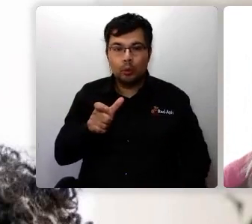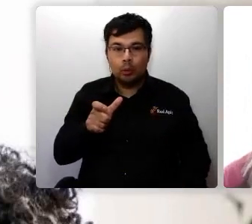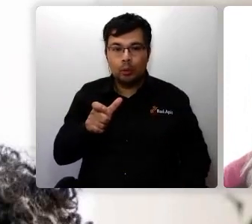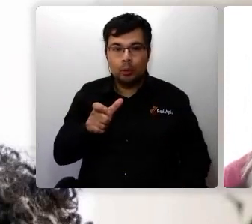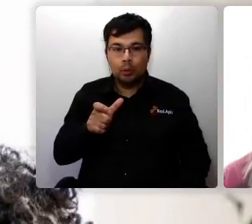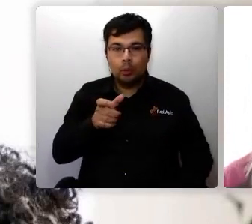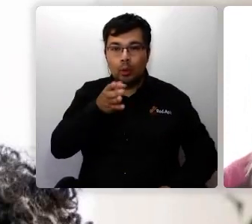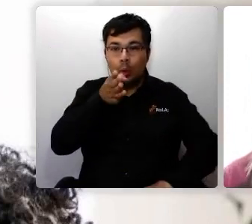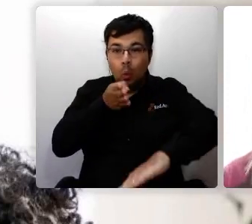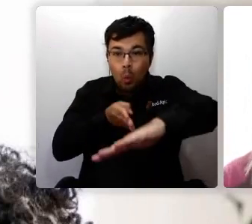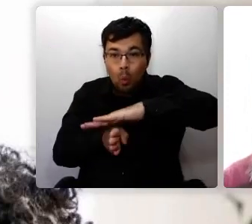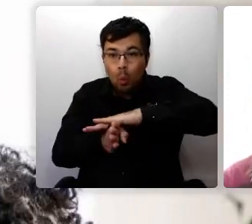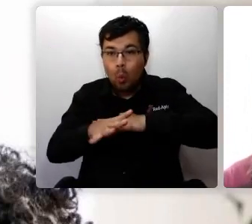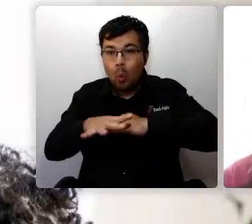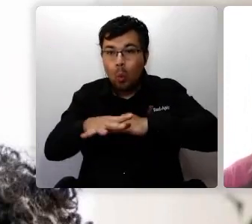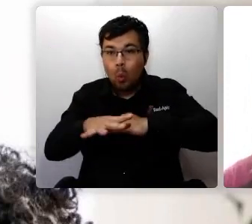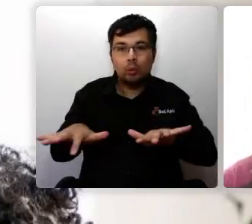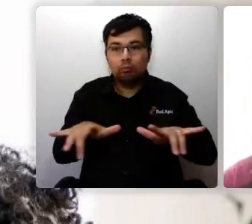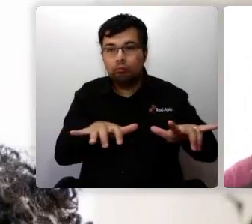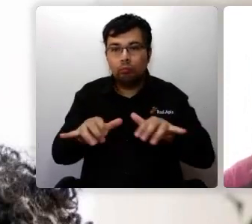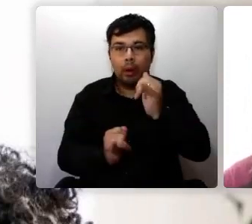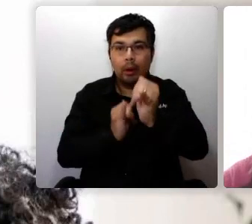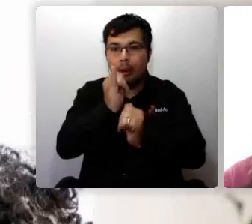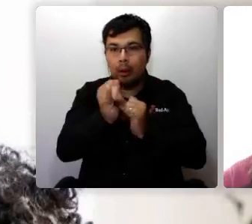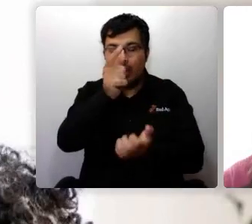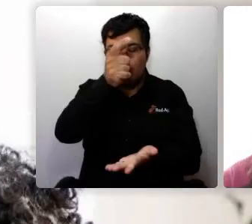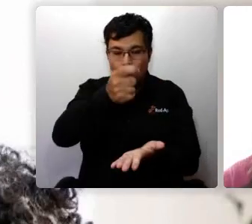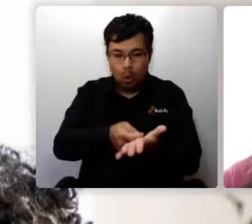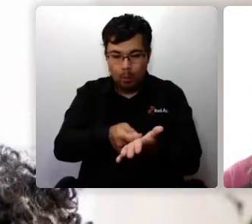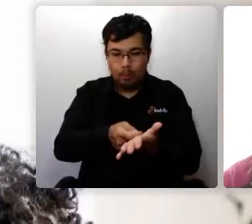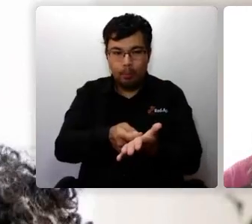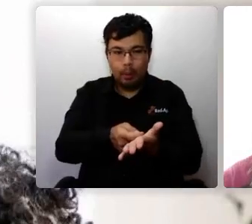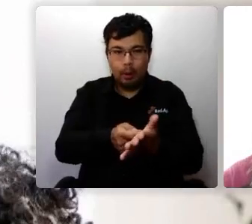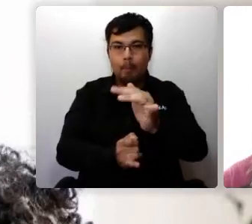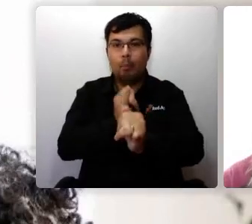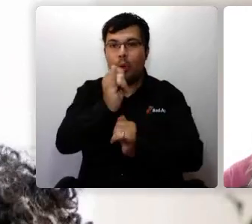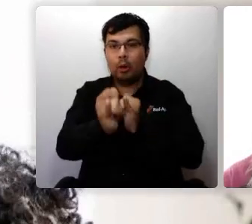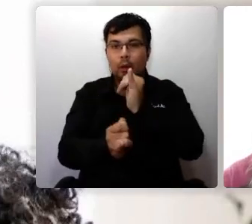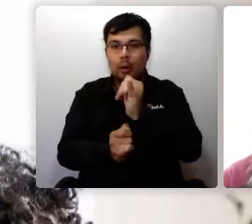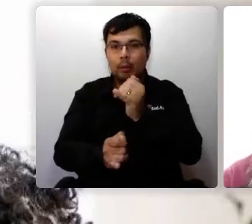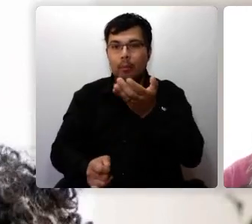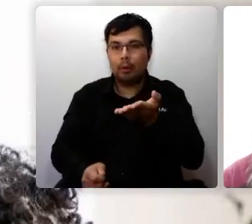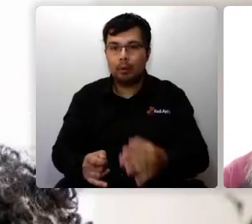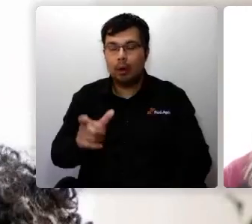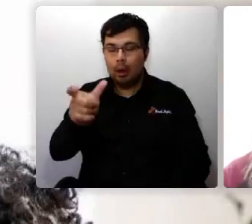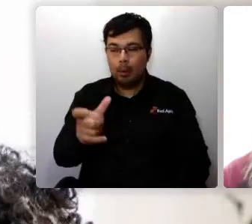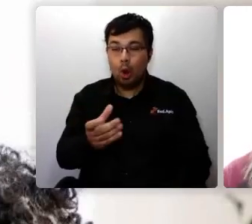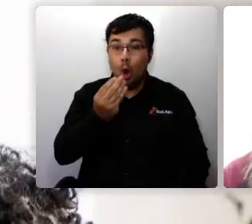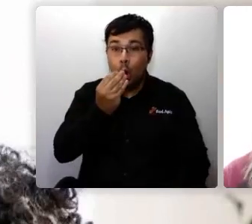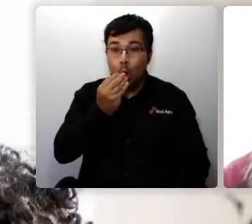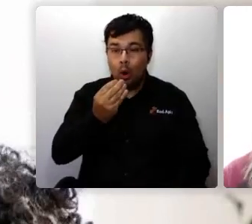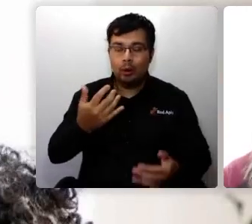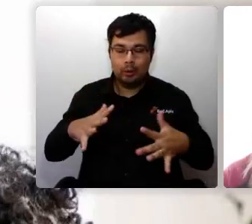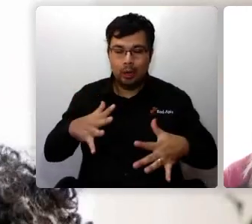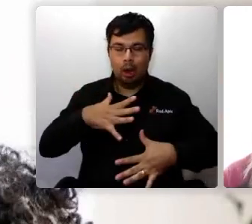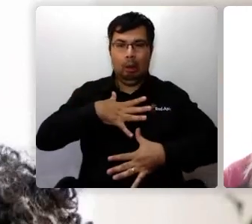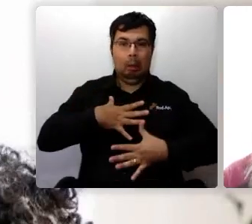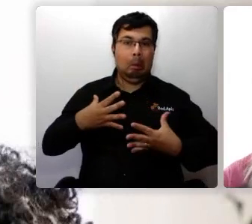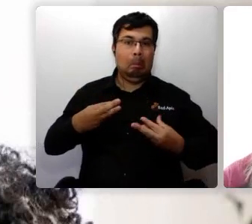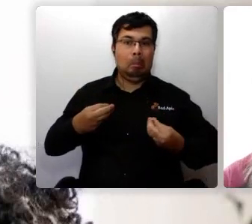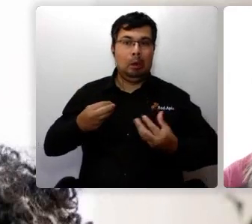sea, definitivamente esto refleja que los consumidores perdieron todo este miedo a comprar online